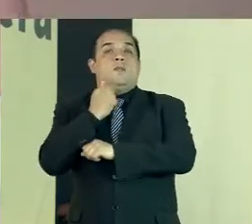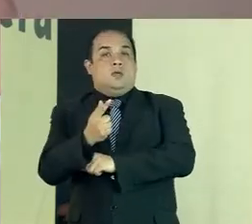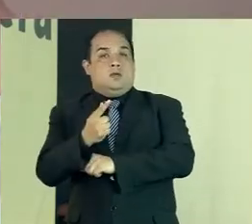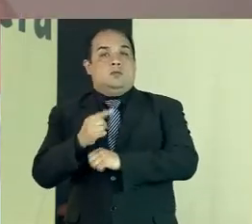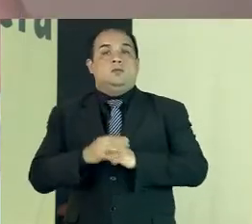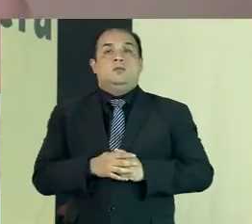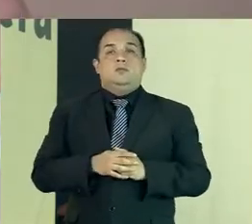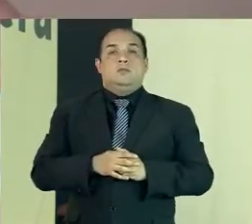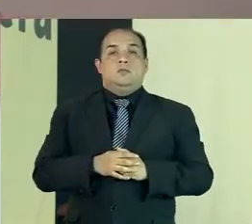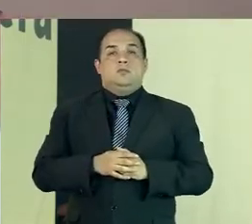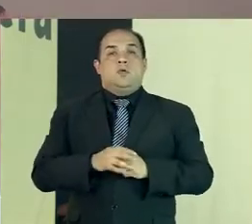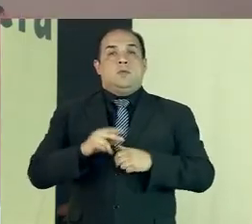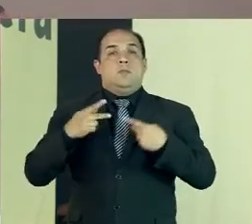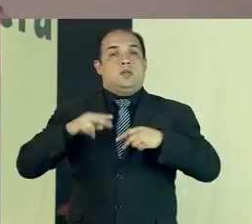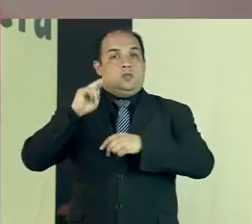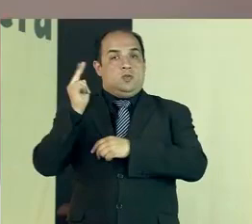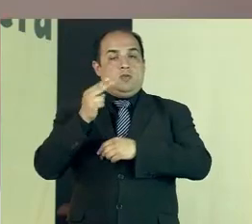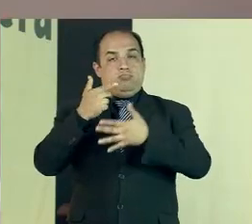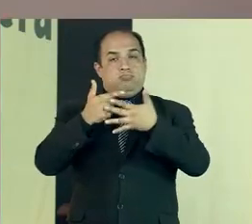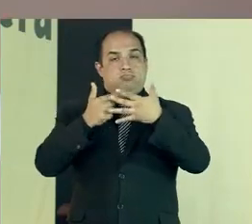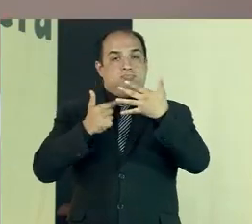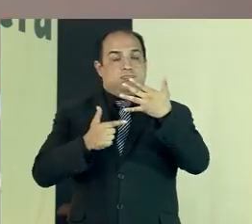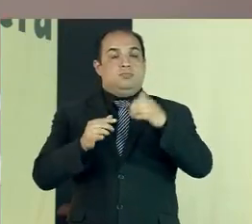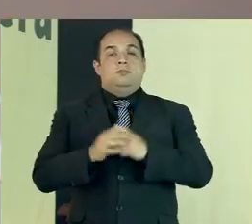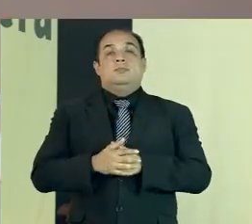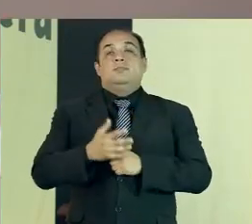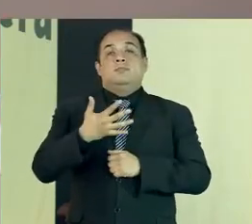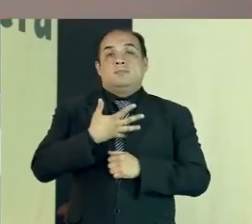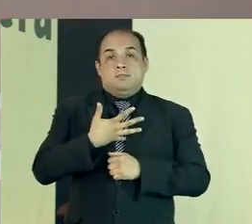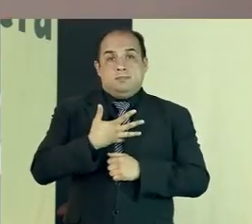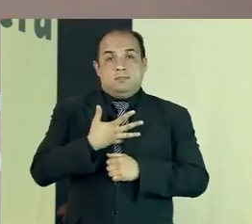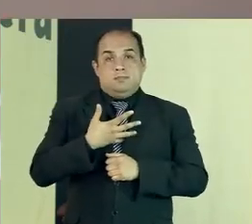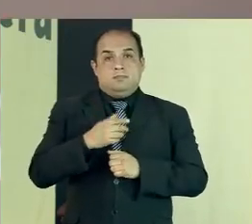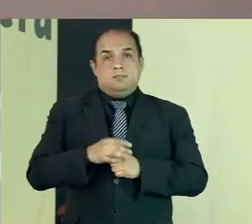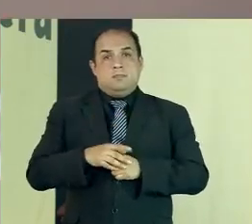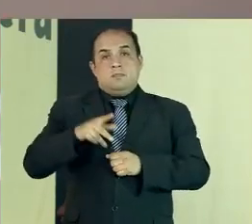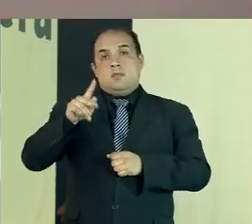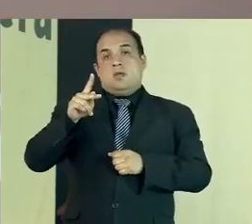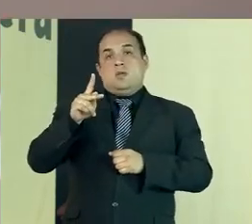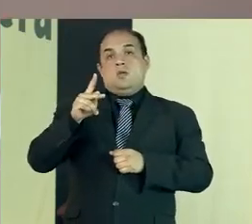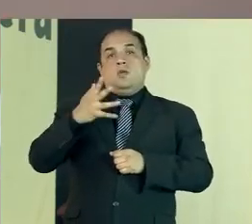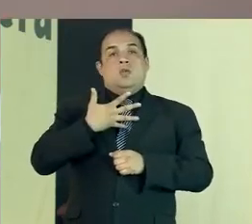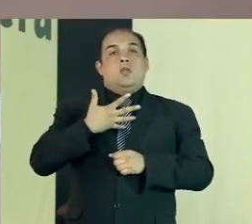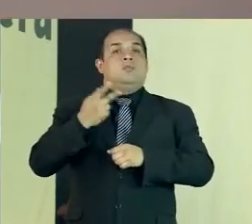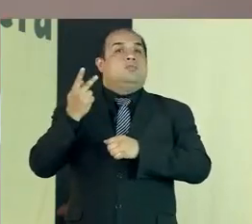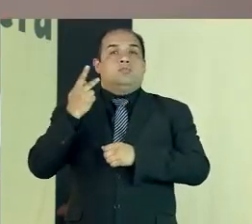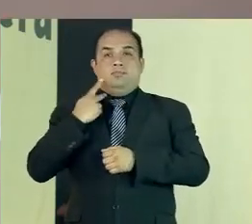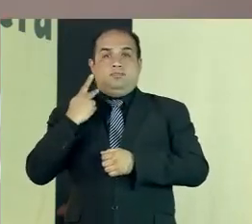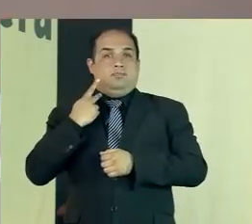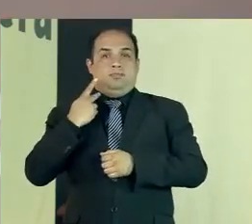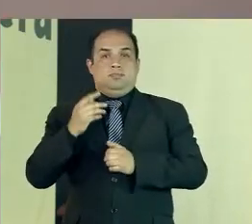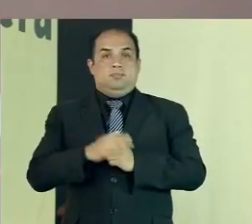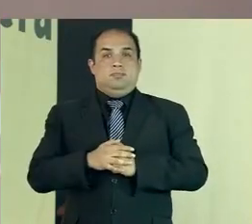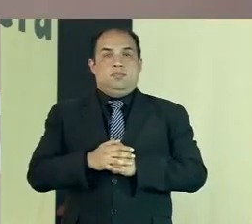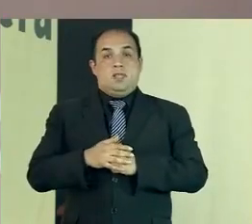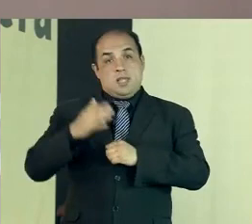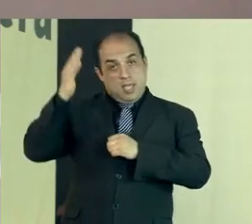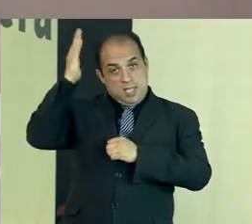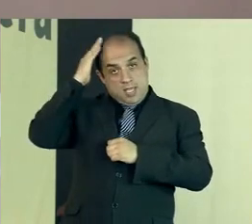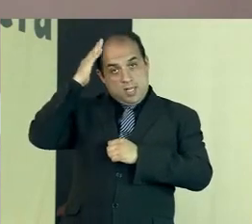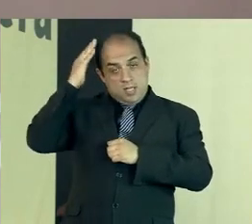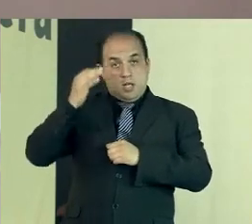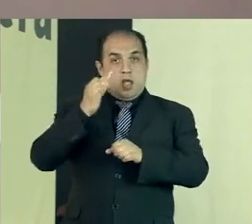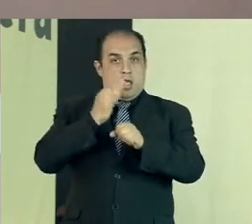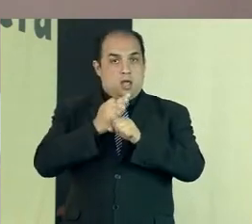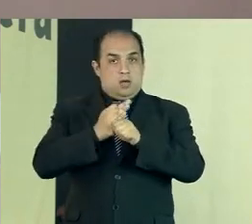universitarios nosotros respetaremos pero no tenemos la política y el liderazgo en